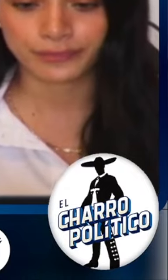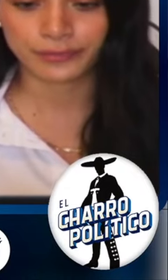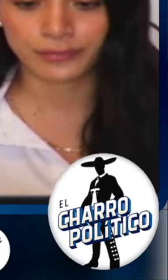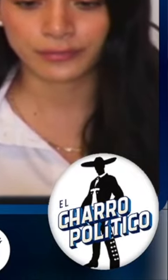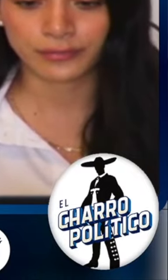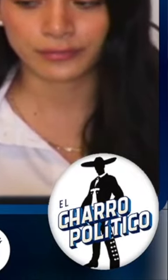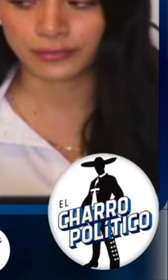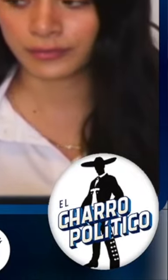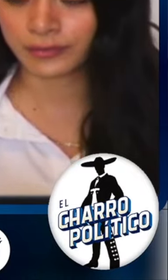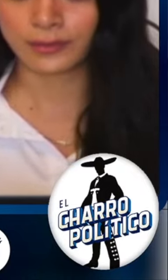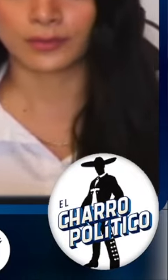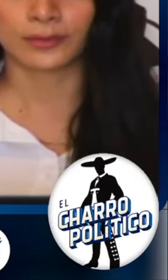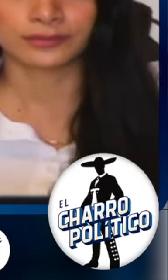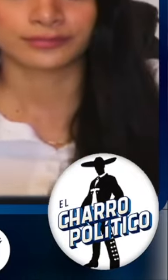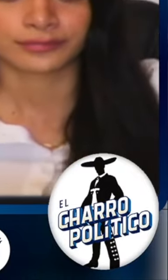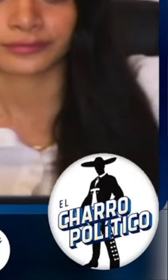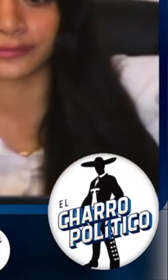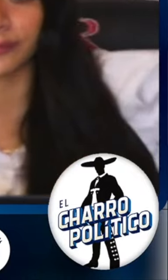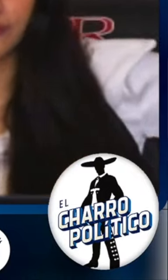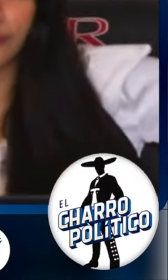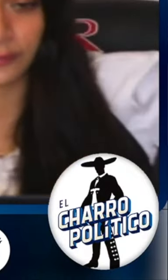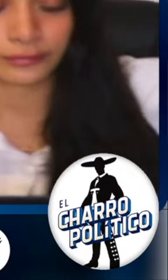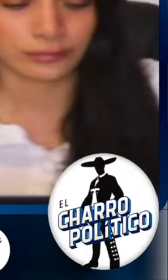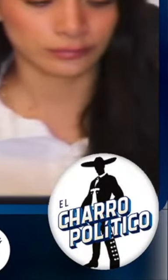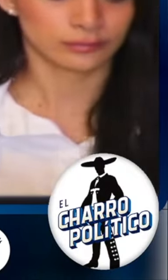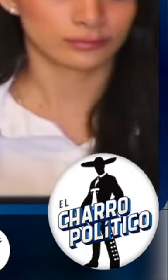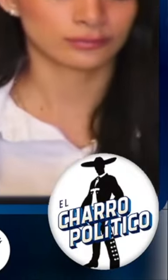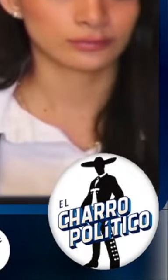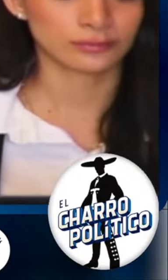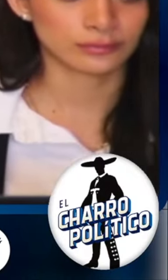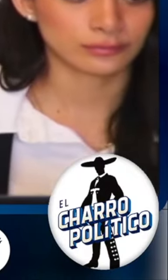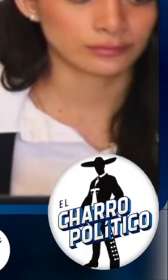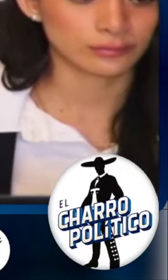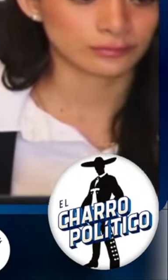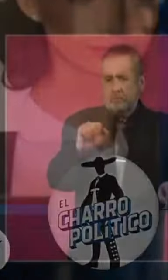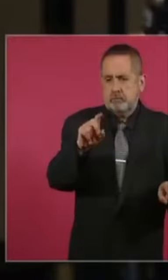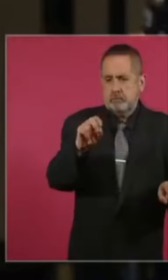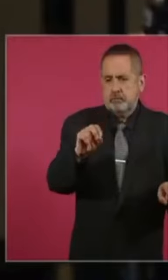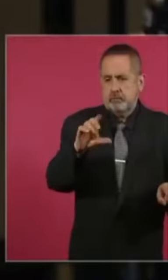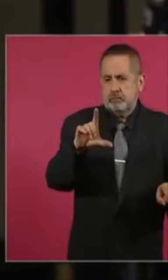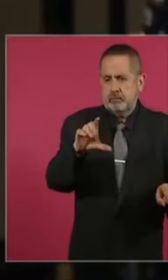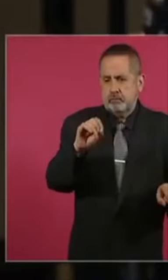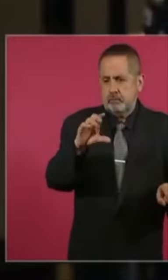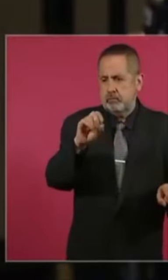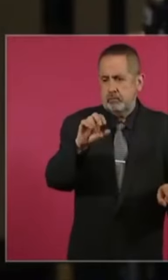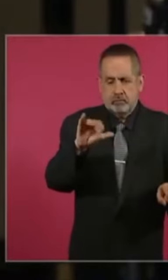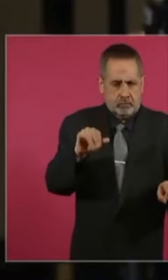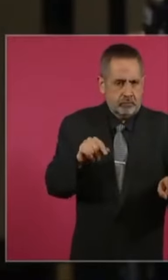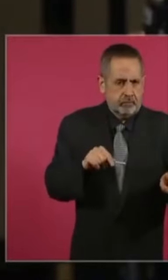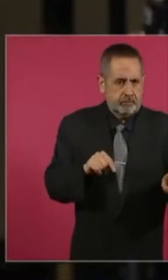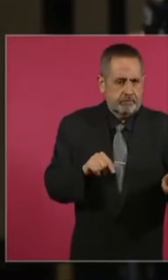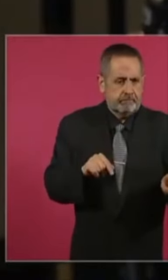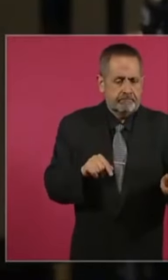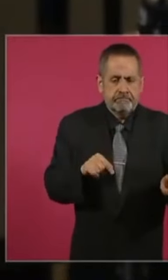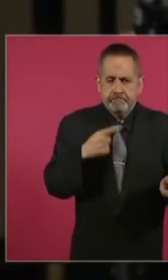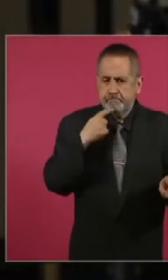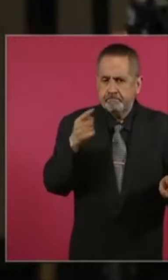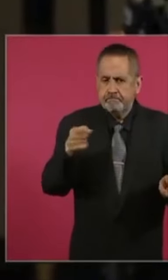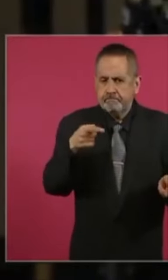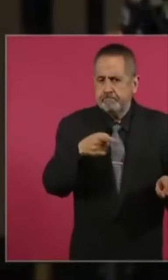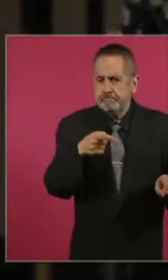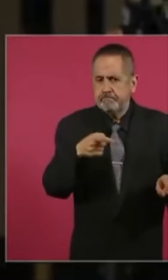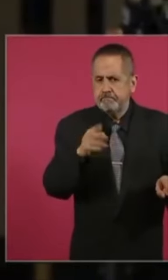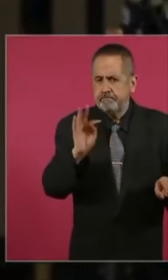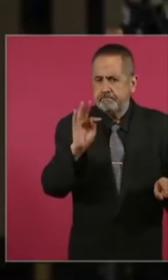del extinto candidato Luis Donaldo Colosio, donde, pues, afirma la